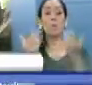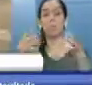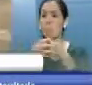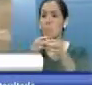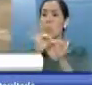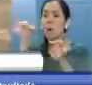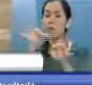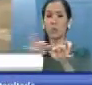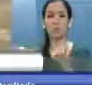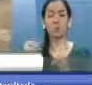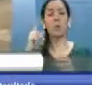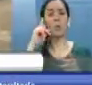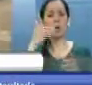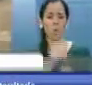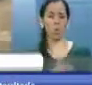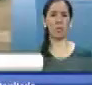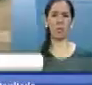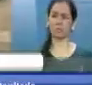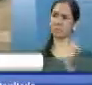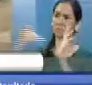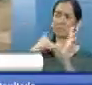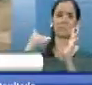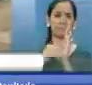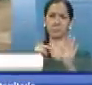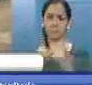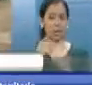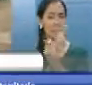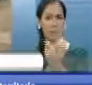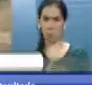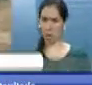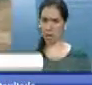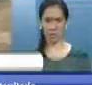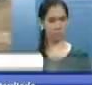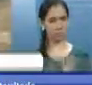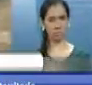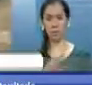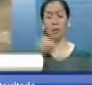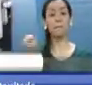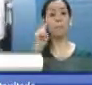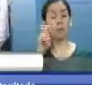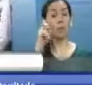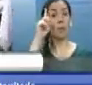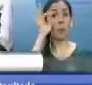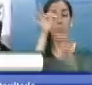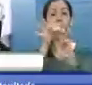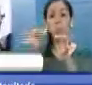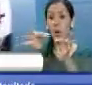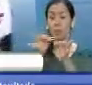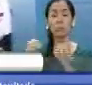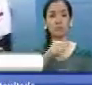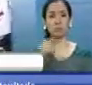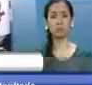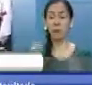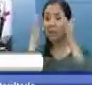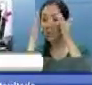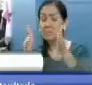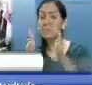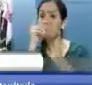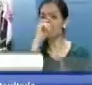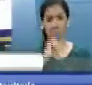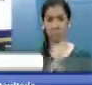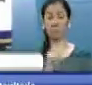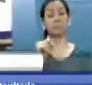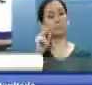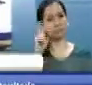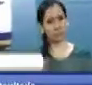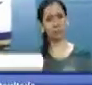los regímenes de gobierno, muchos de ellos democráticos, pero los pueblos originarios no son oídos. Por ello, se